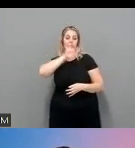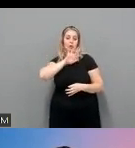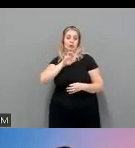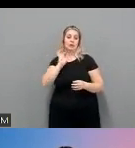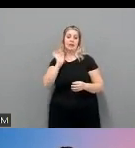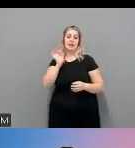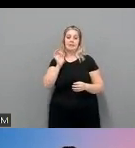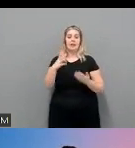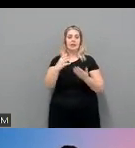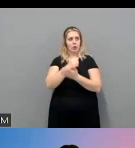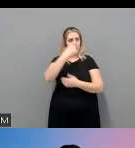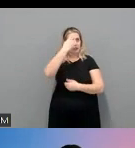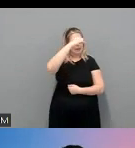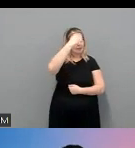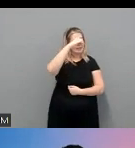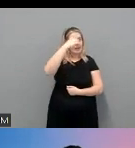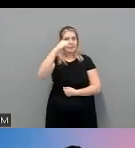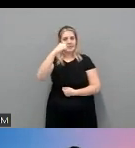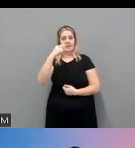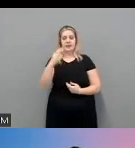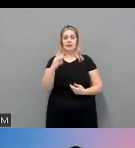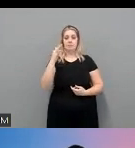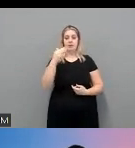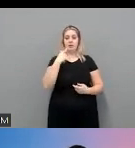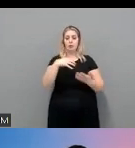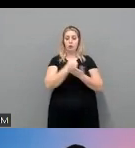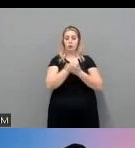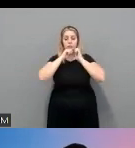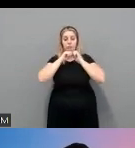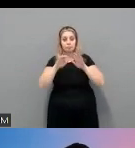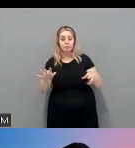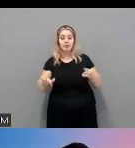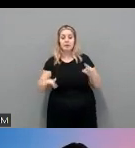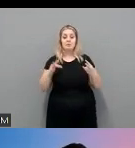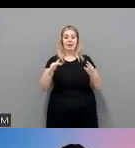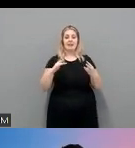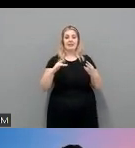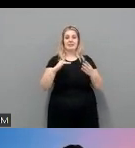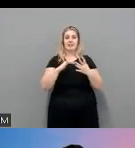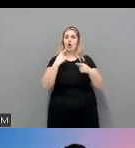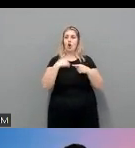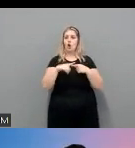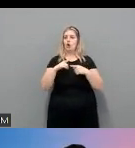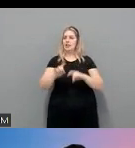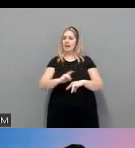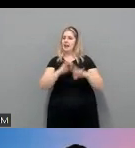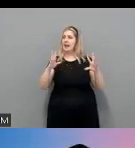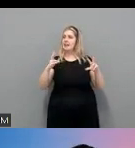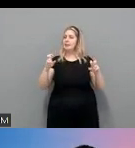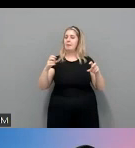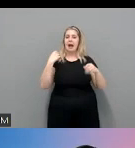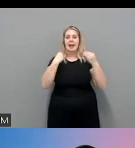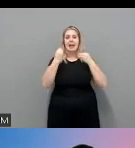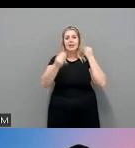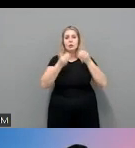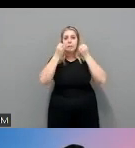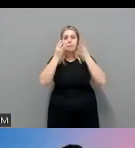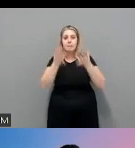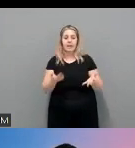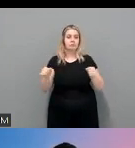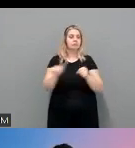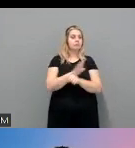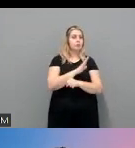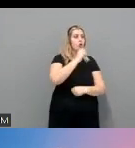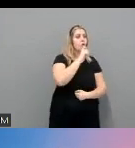de todo lo que sabemos, a pesar de todo lo que divulgamos y a pesar de lo claro que tenemos lo que es una buena práctica, cómo se debe abordar